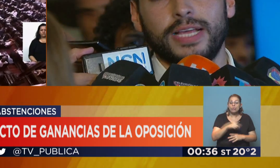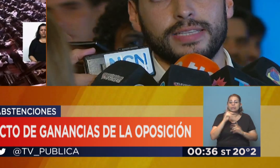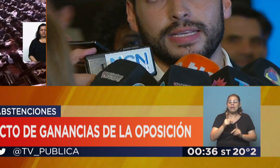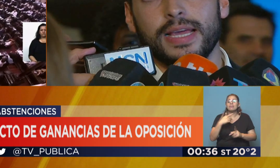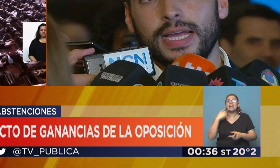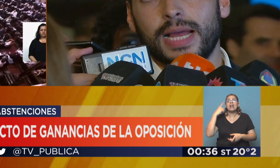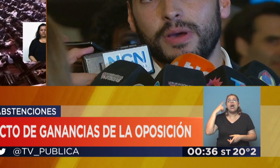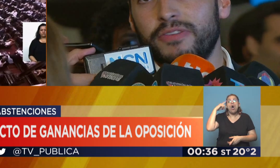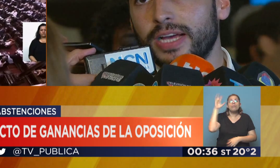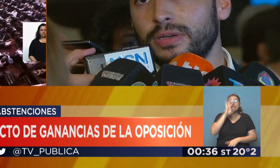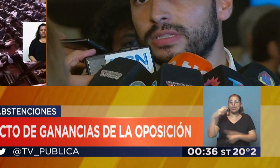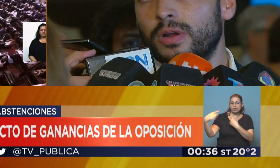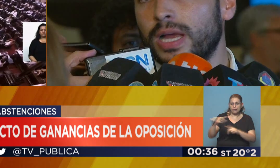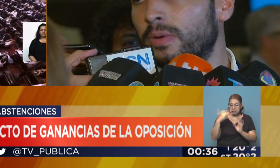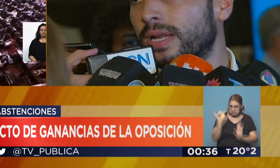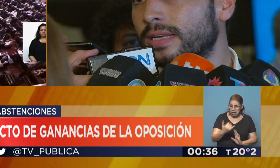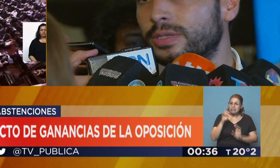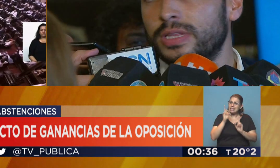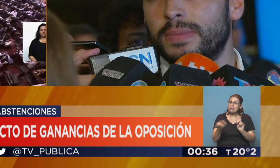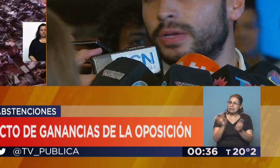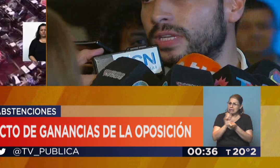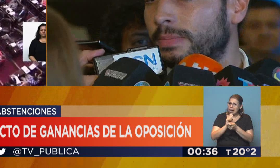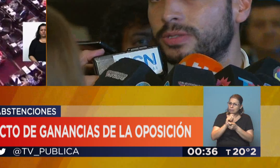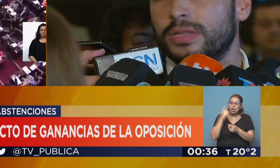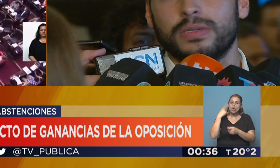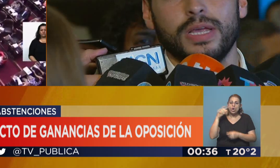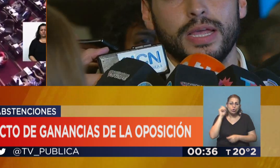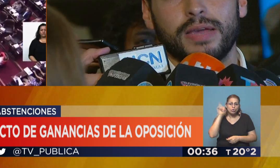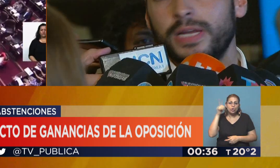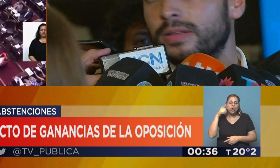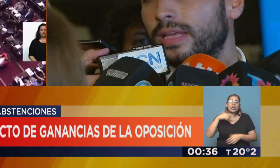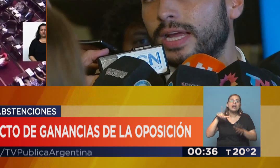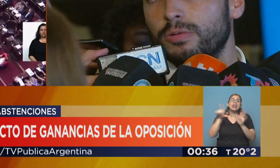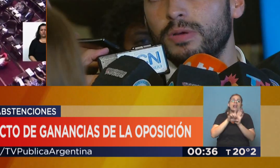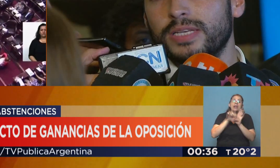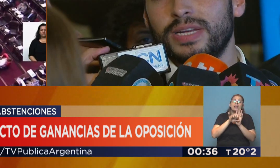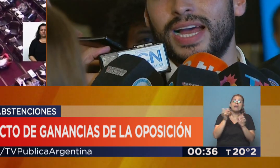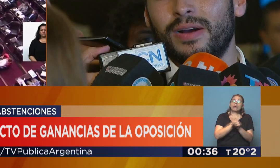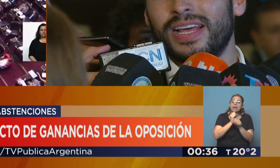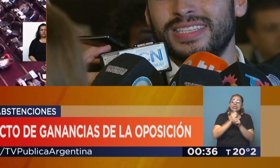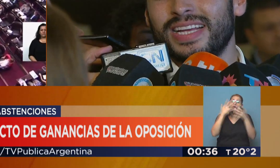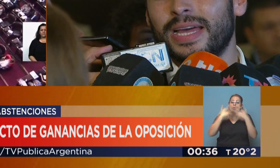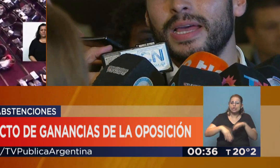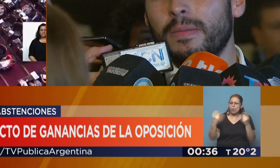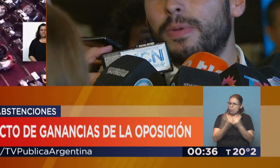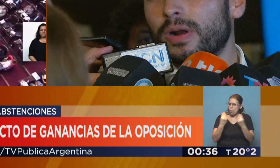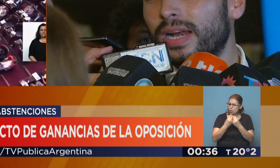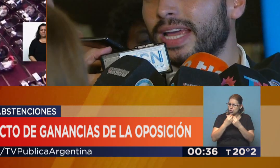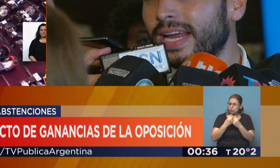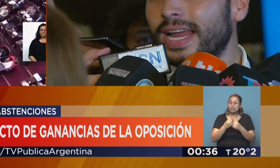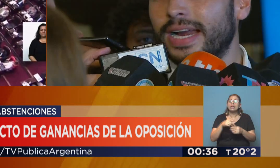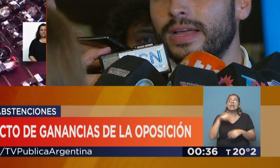nuestras diferencias y las modificaciones, y logramos la sanción de más de 80 proyectos que vinieron desde el Ejecutivo Nacional. Ahora, decir que